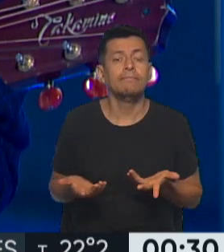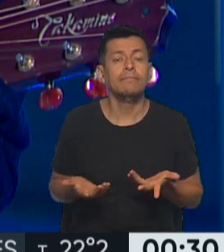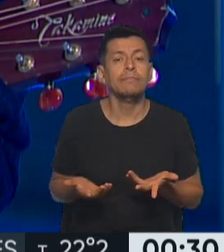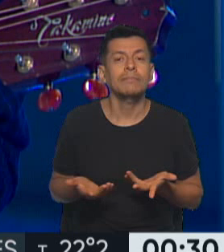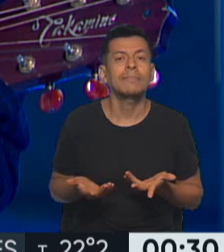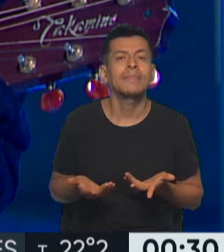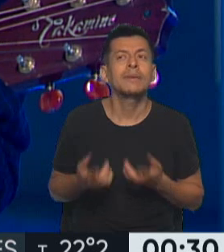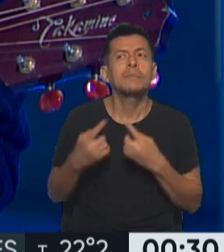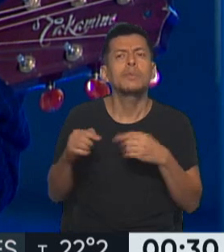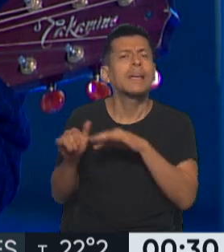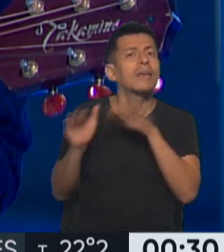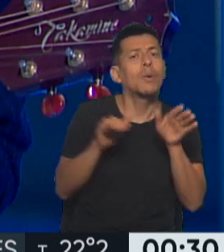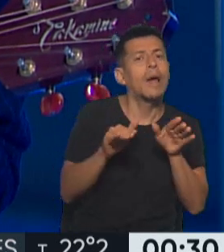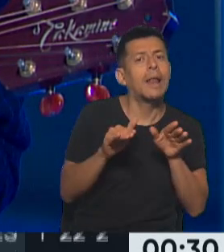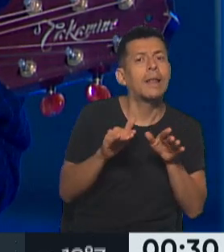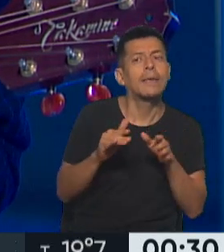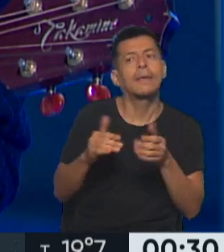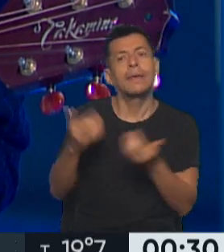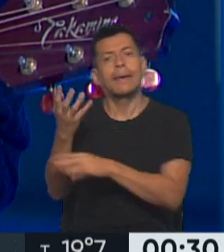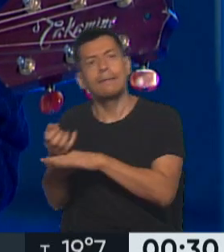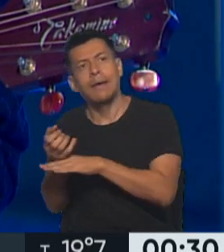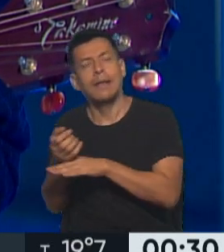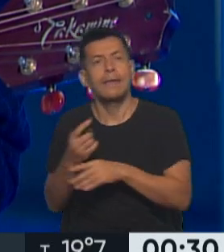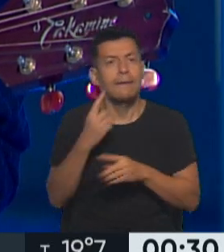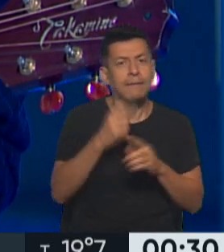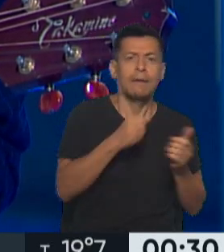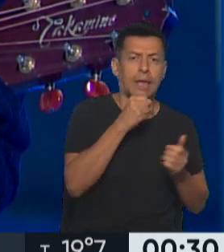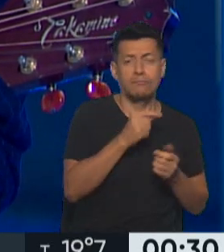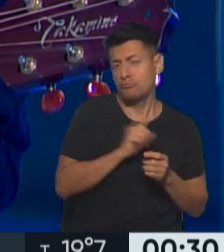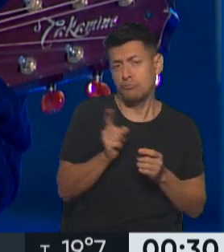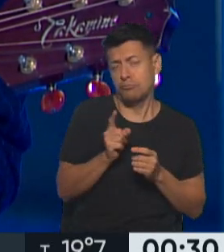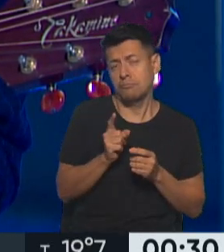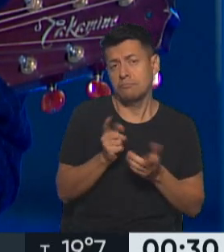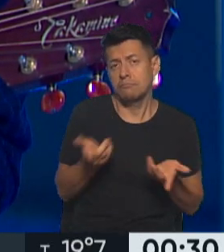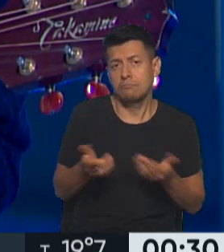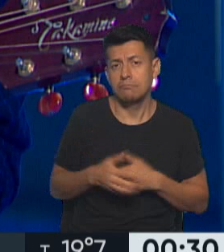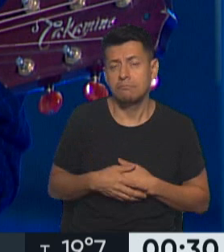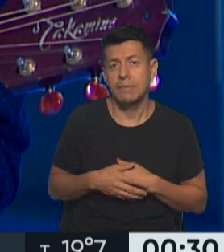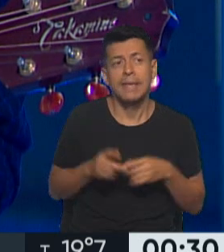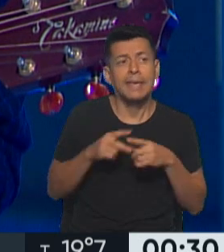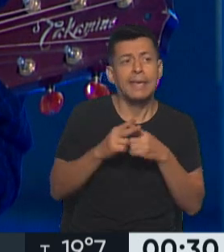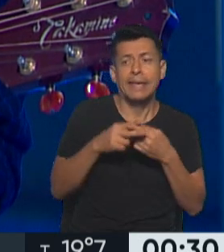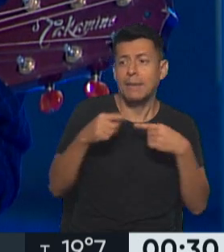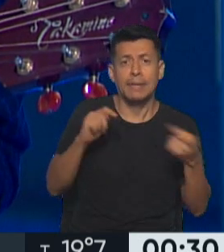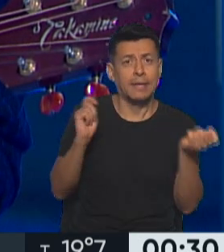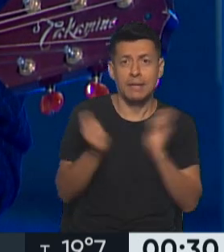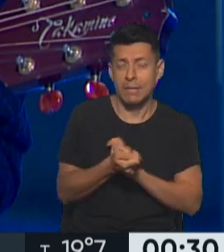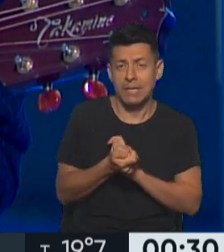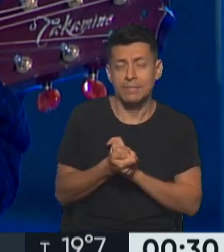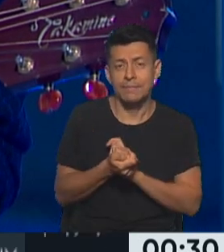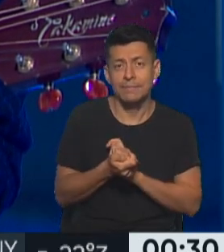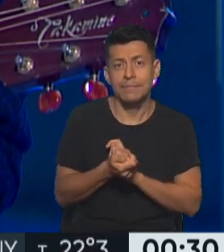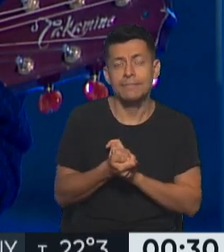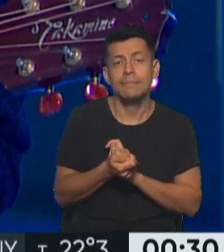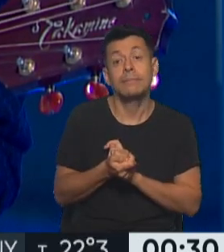No es la misma música la que tocas en vivo que la que grabás, no cantás del mismo modo, no tenés las mismas herramientas y tenés otras,